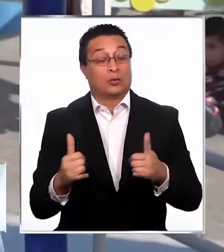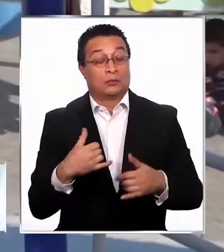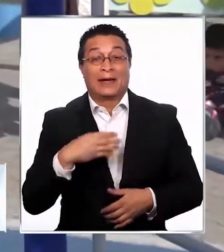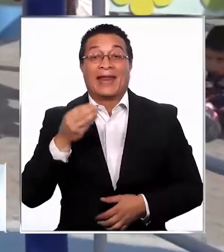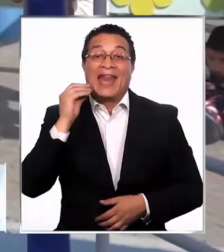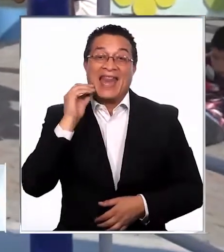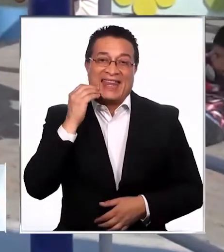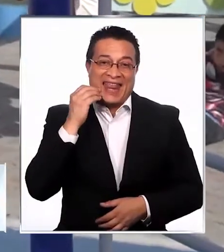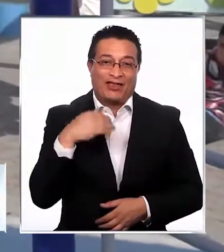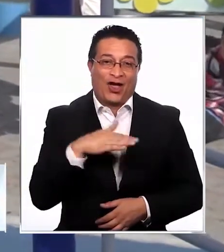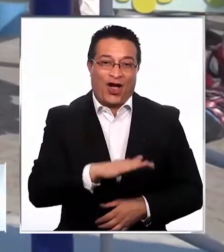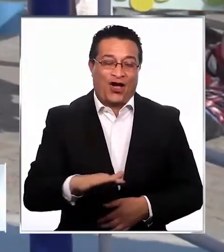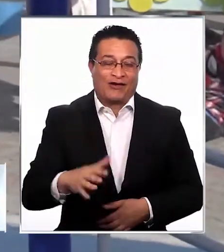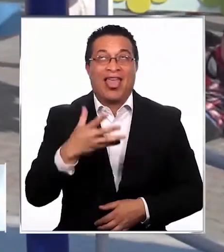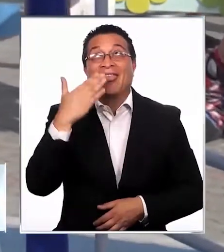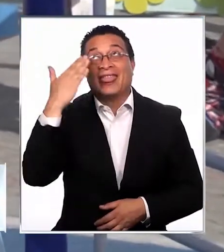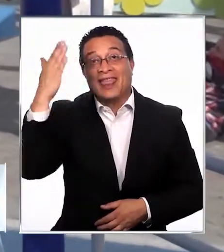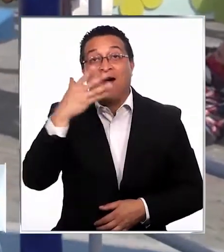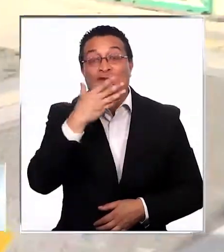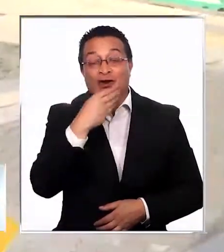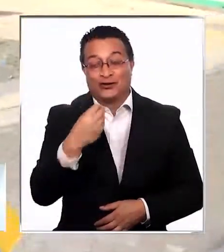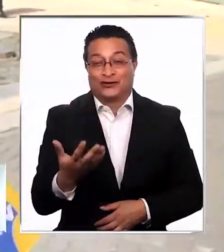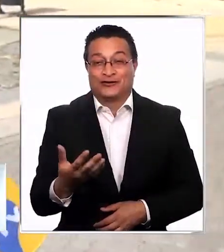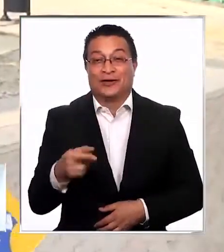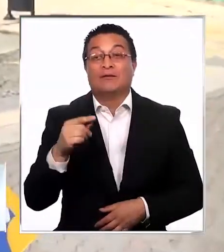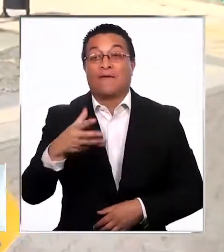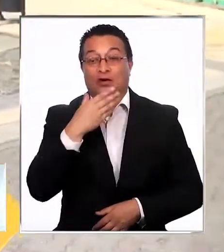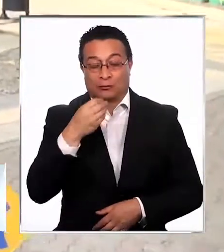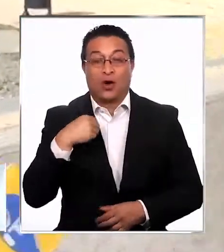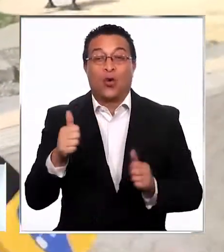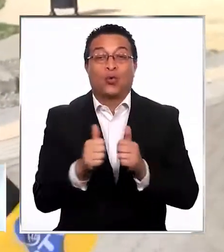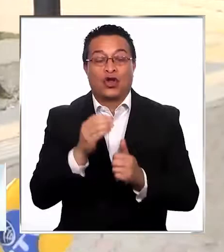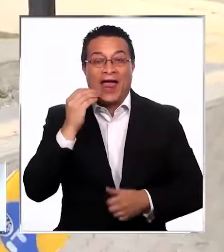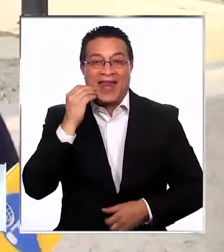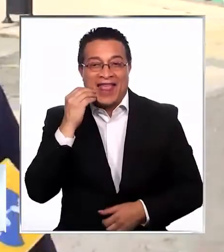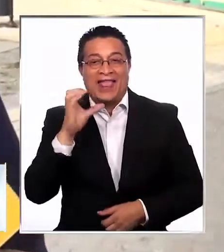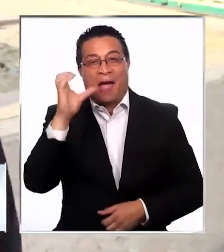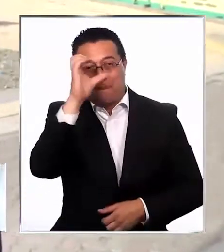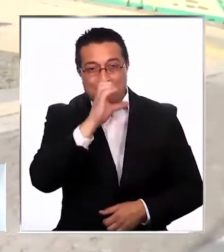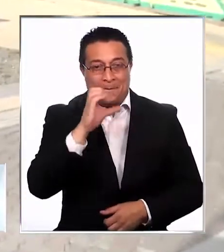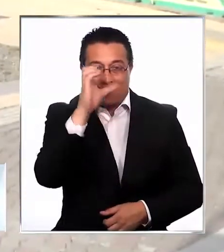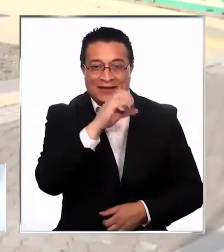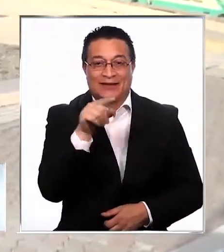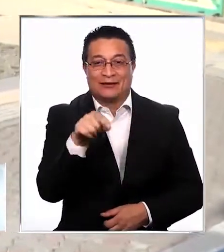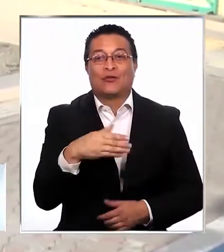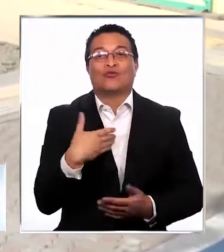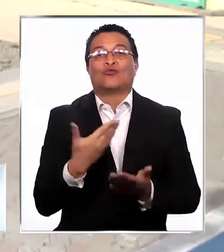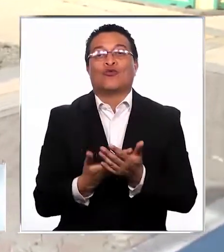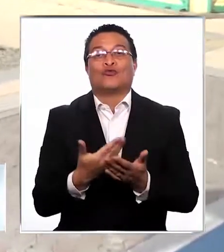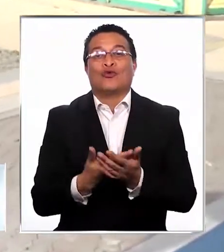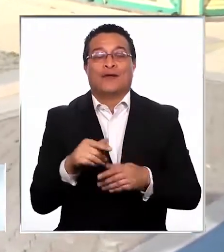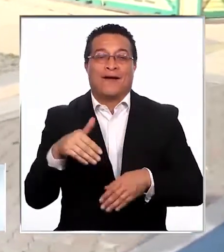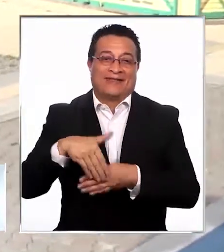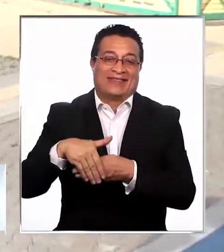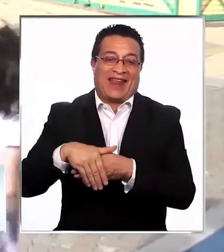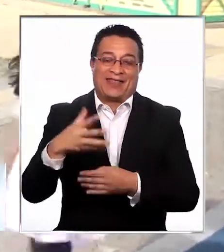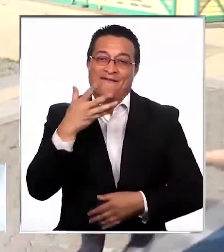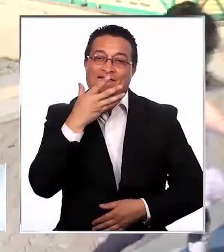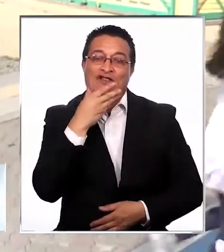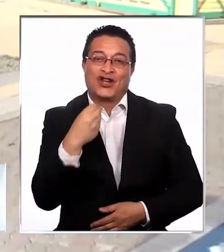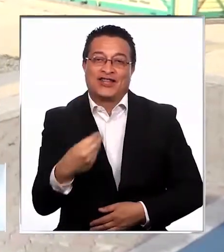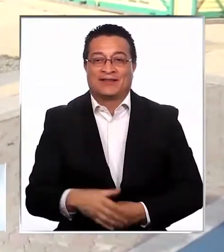jugando con mis nietas aprovechando el día bonito muy bonito día quedando combine está pasando un poco y aprovechando esta tarde